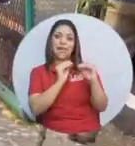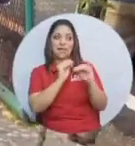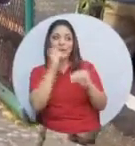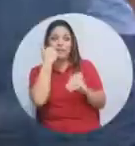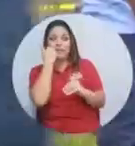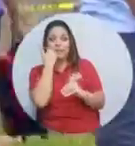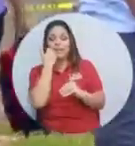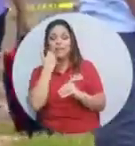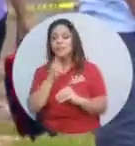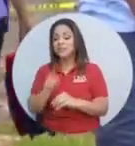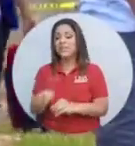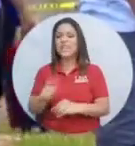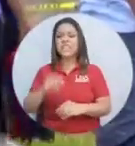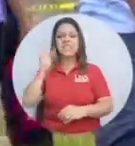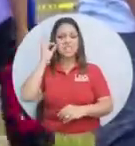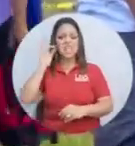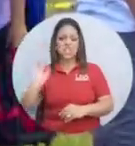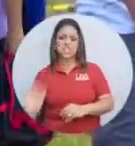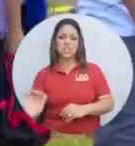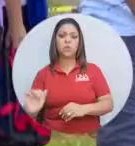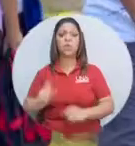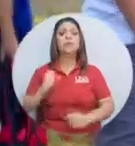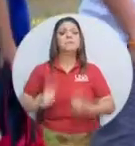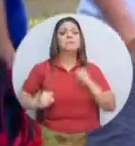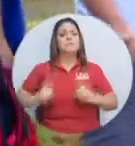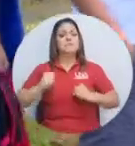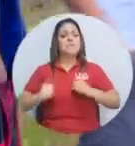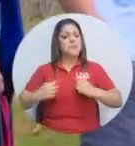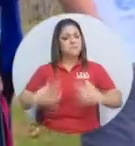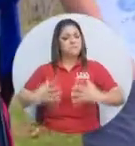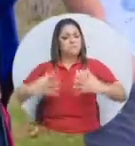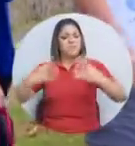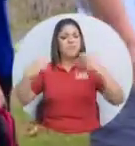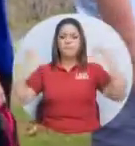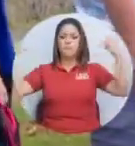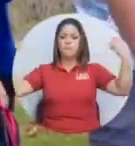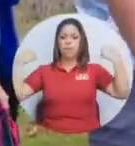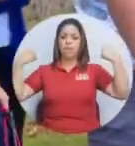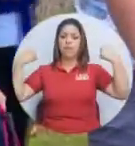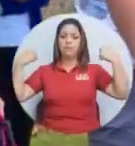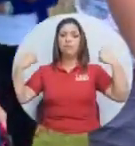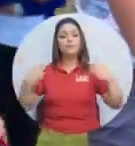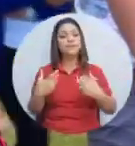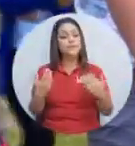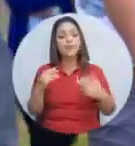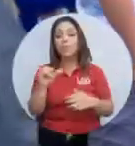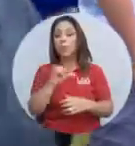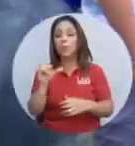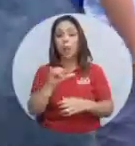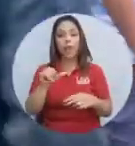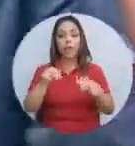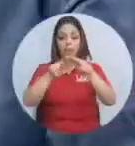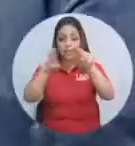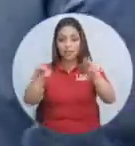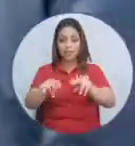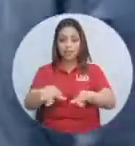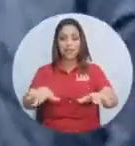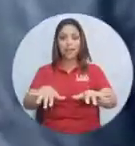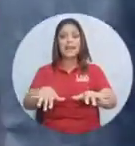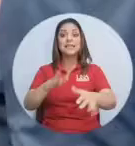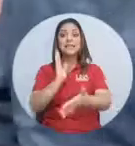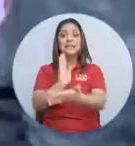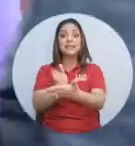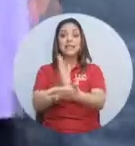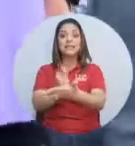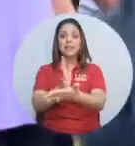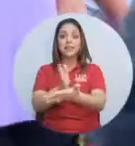empodera. Piensen en la persona que hostiga, en la persona que acosa, que hace ciberacoso, ciberhostigamiento también en el ámbito